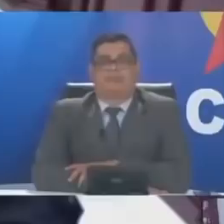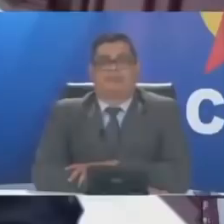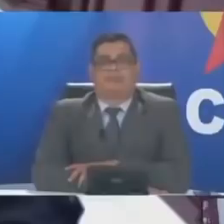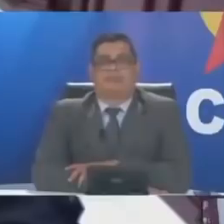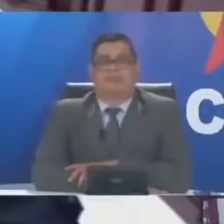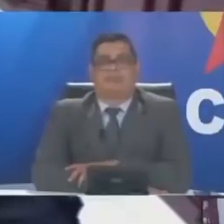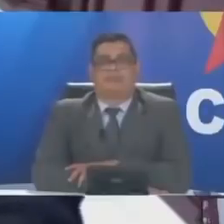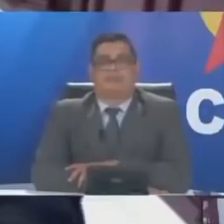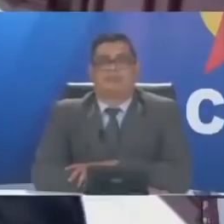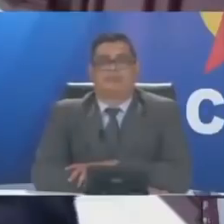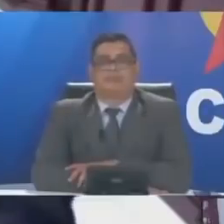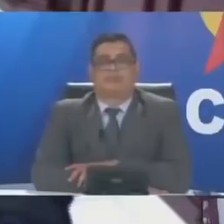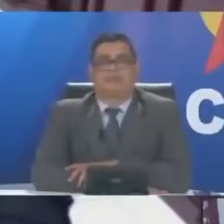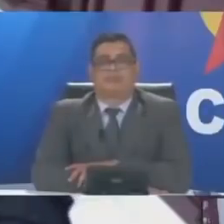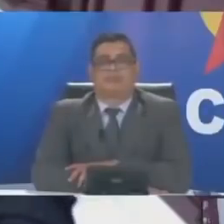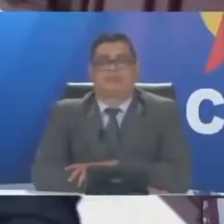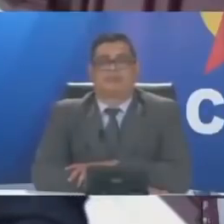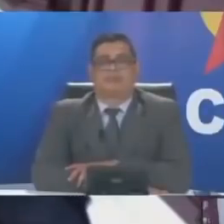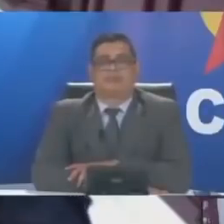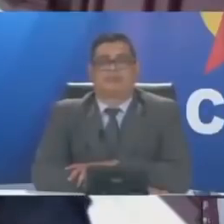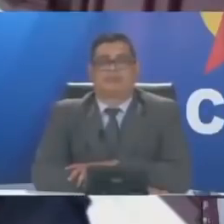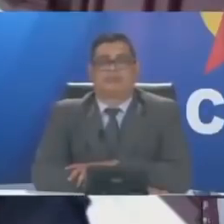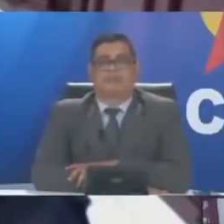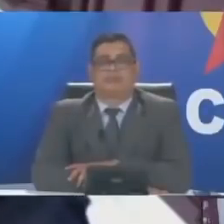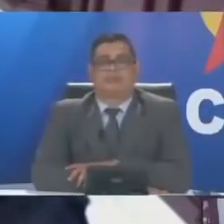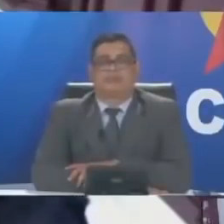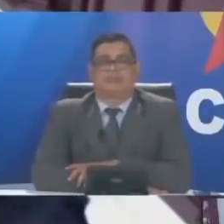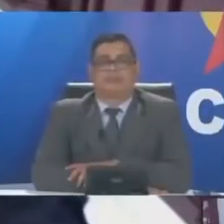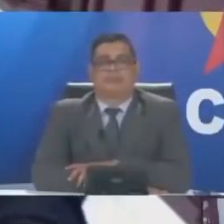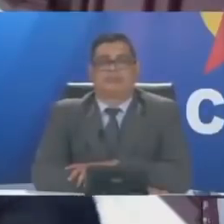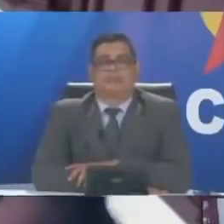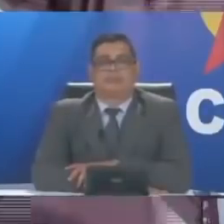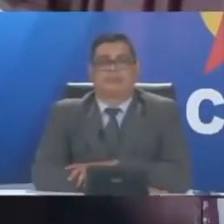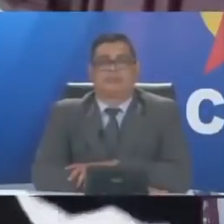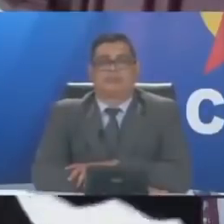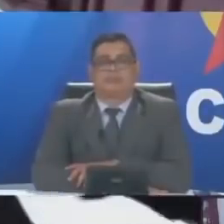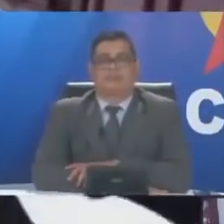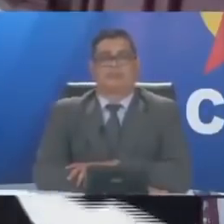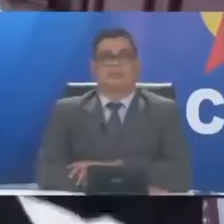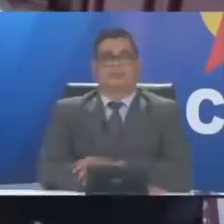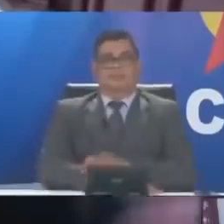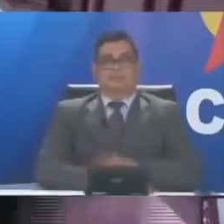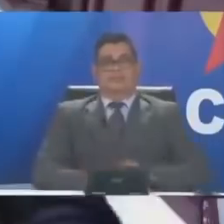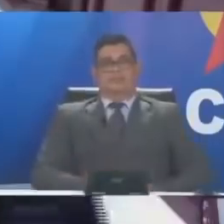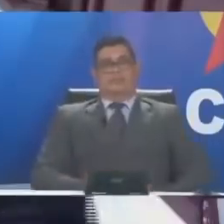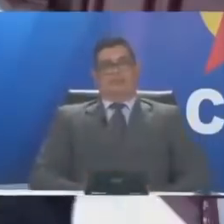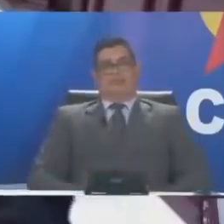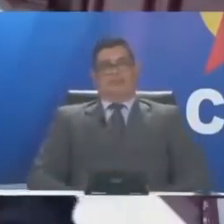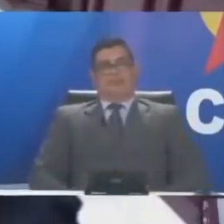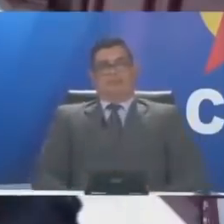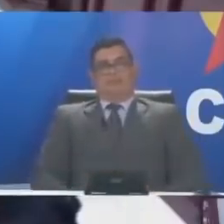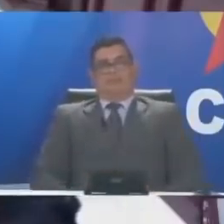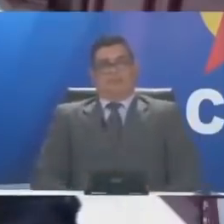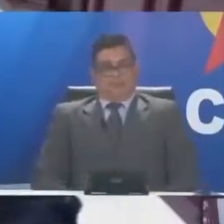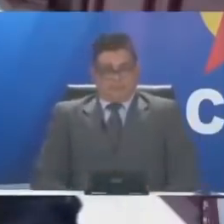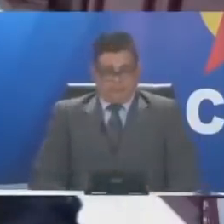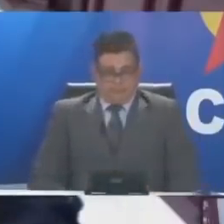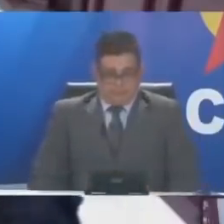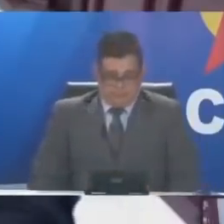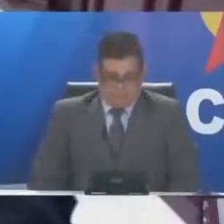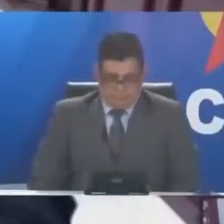por qué porque lo que comienza mal termina mal si dios al final del tiempo está sentado y va a estar en su trono